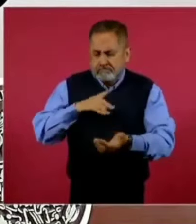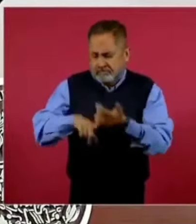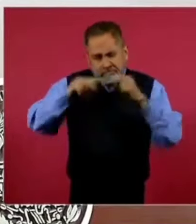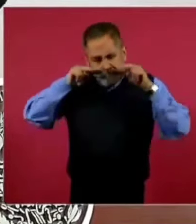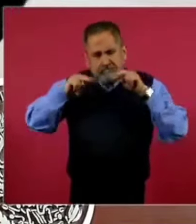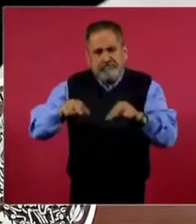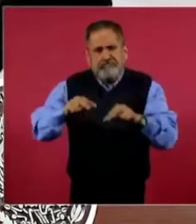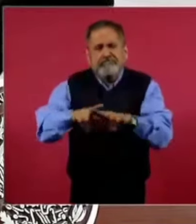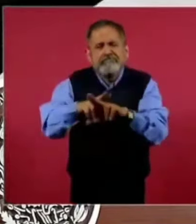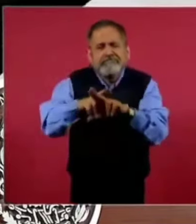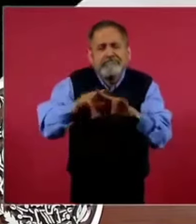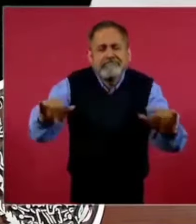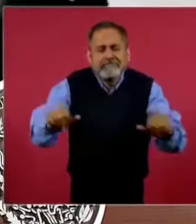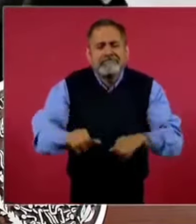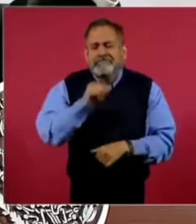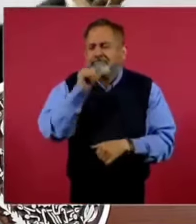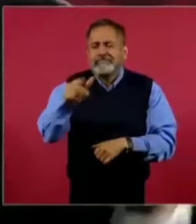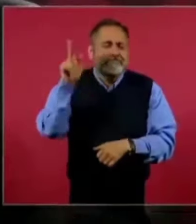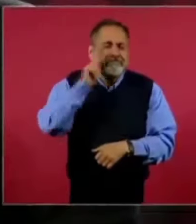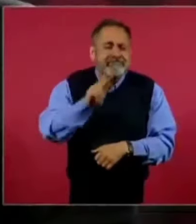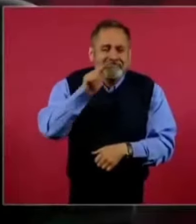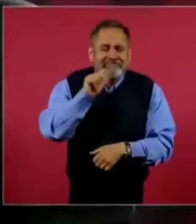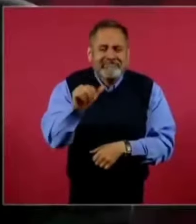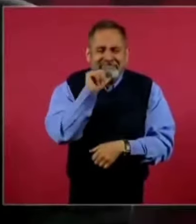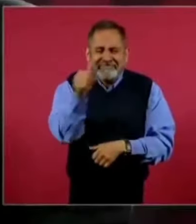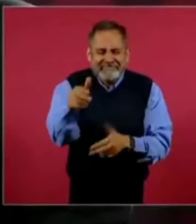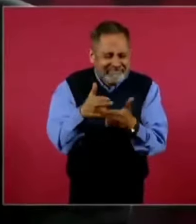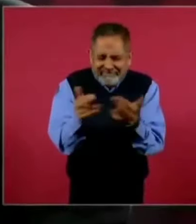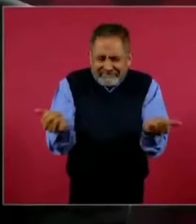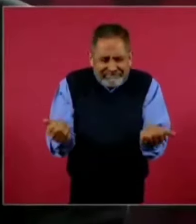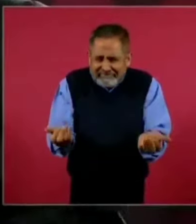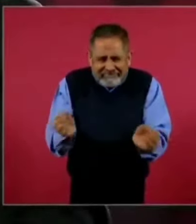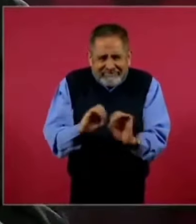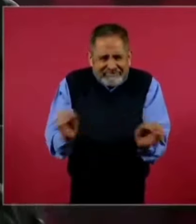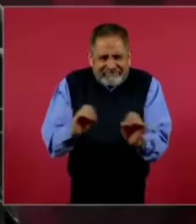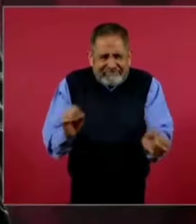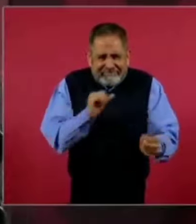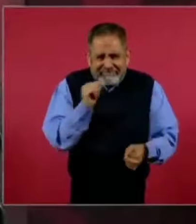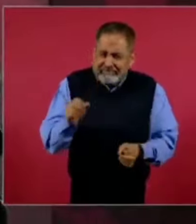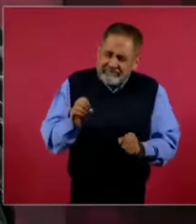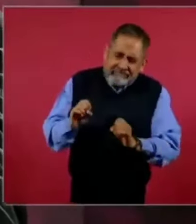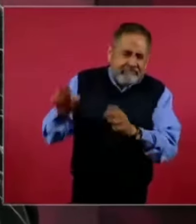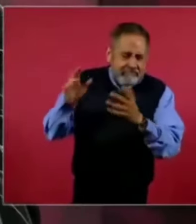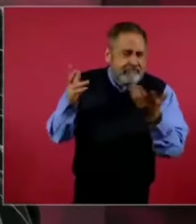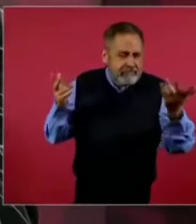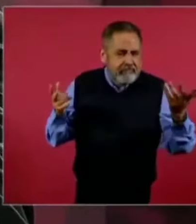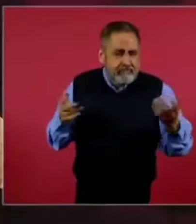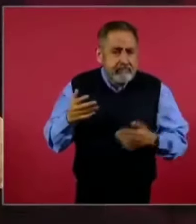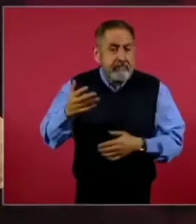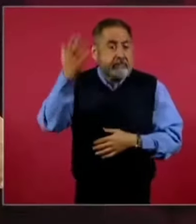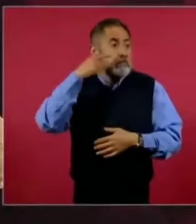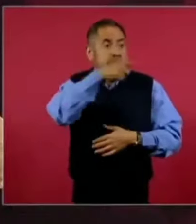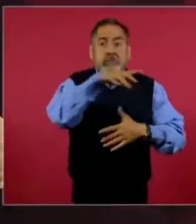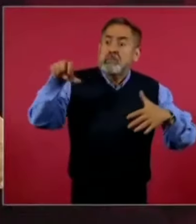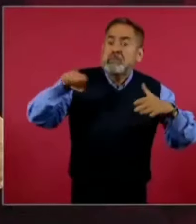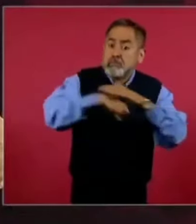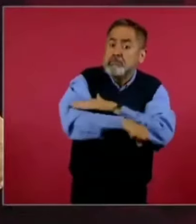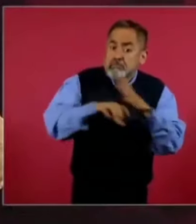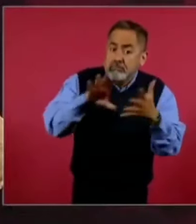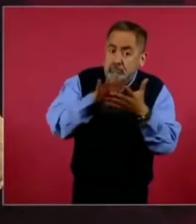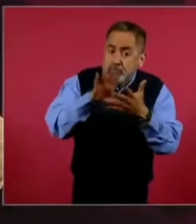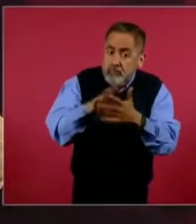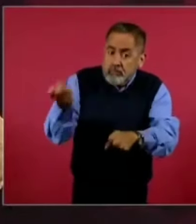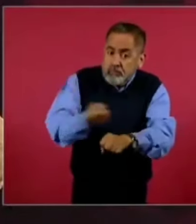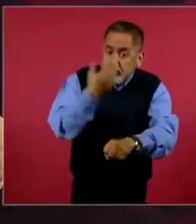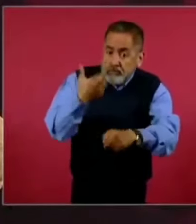y no hay ninguna prueba. Y ya habían encarcelado al